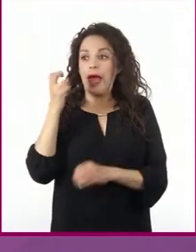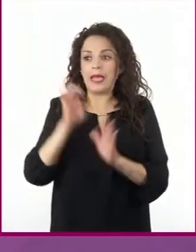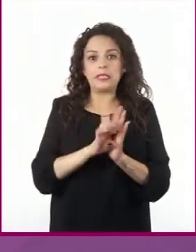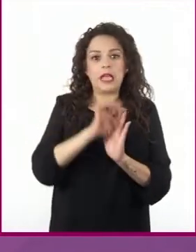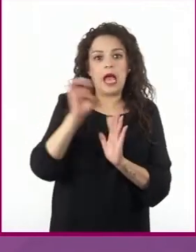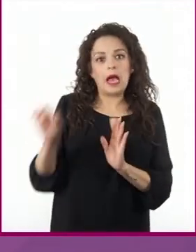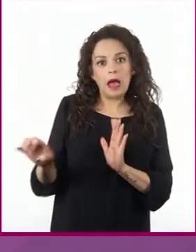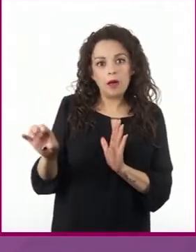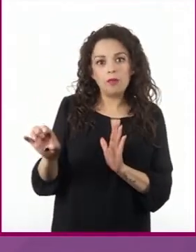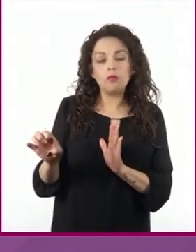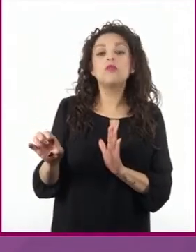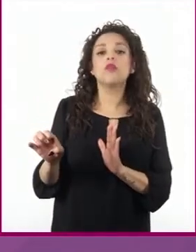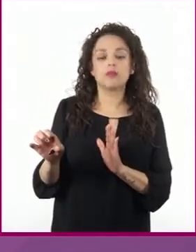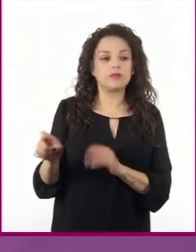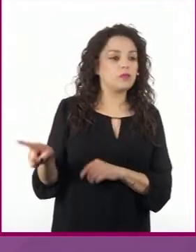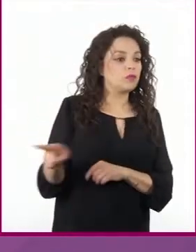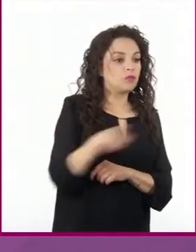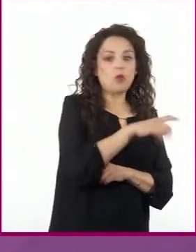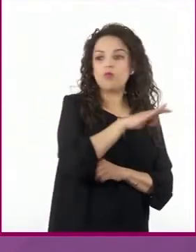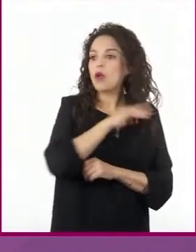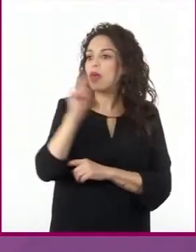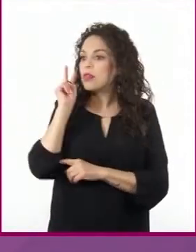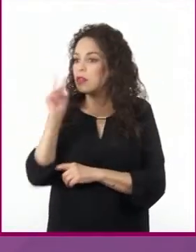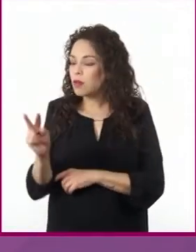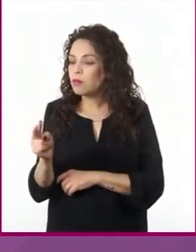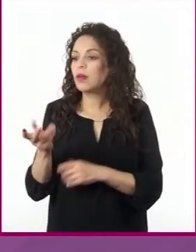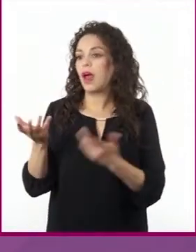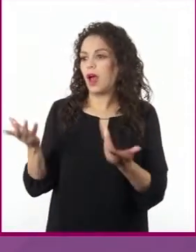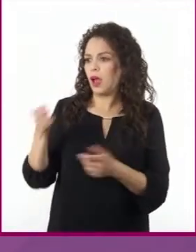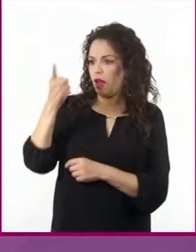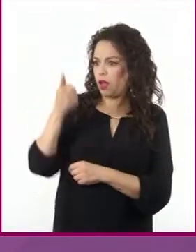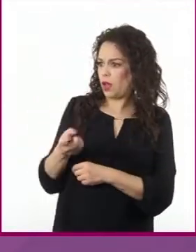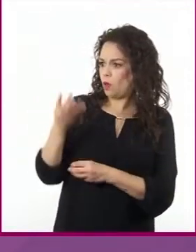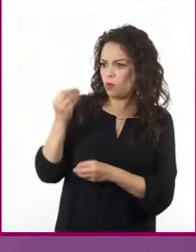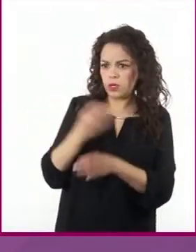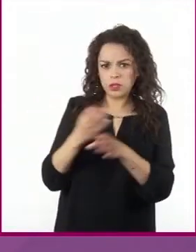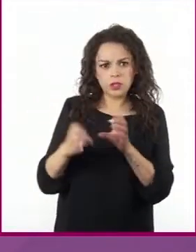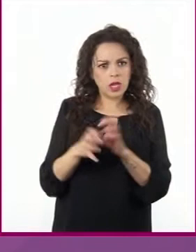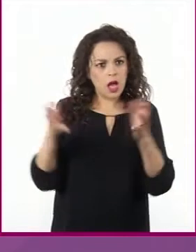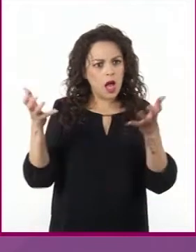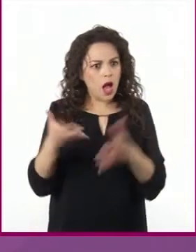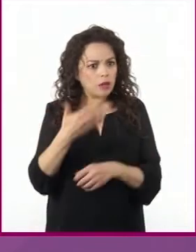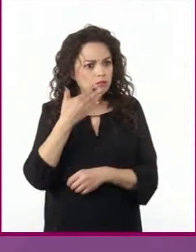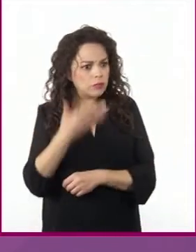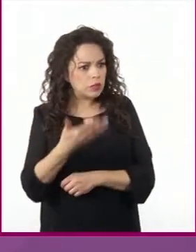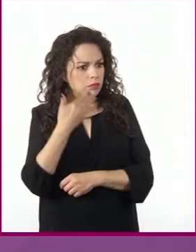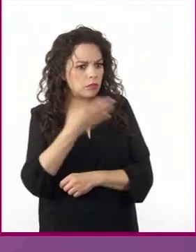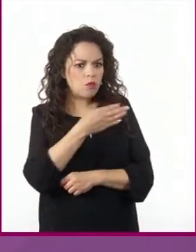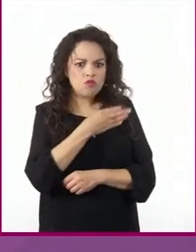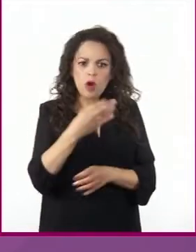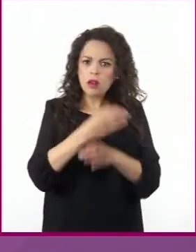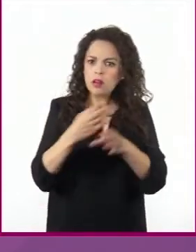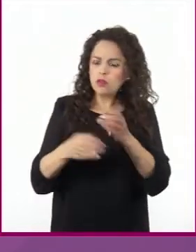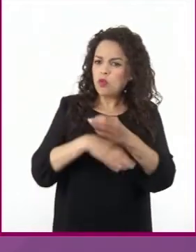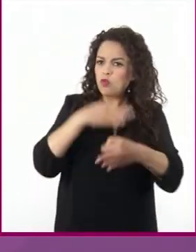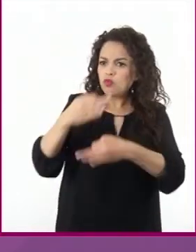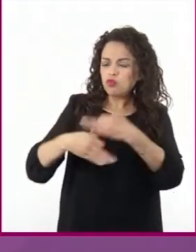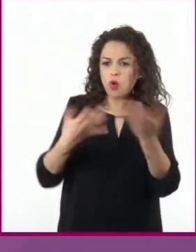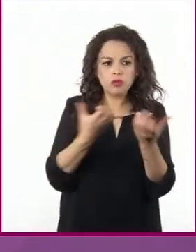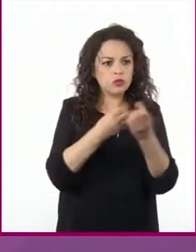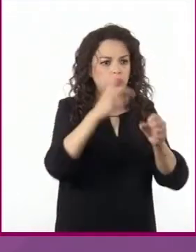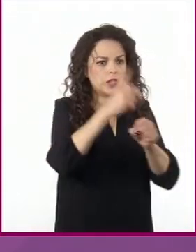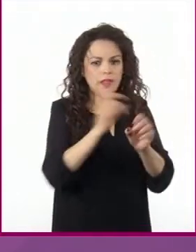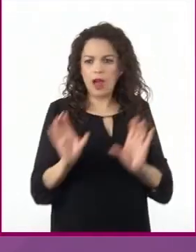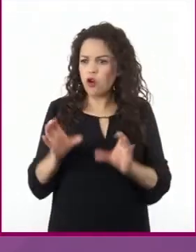para que ellos puedan ver qué tantas cosas o qué tantas cosas buenas pueden hacer en su sociedad, en su